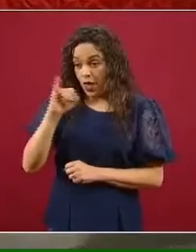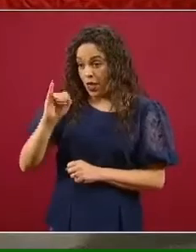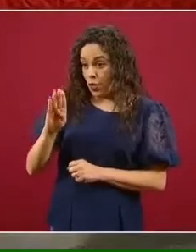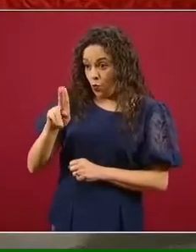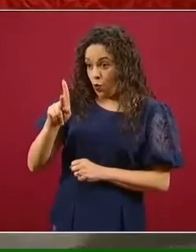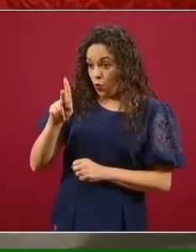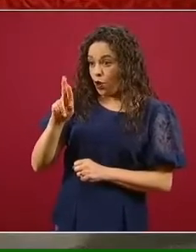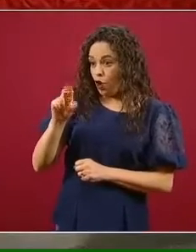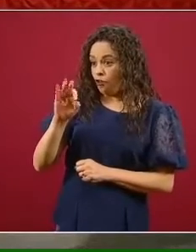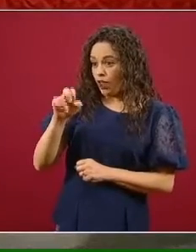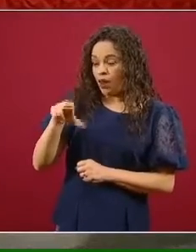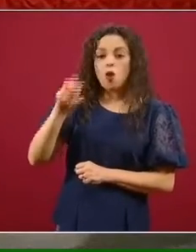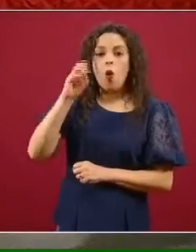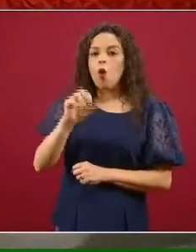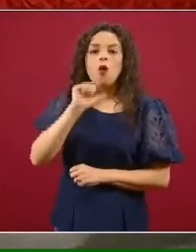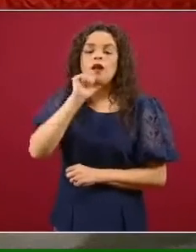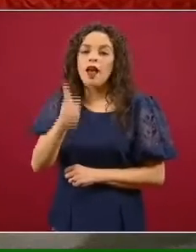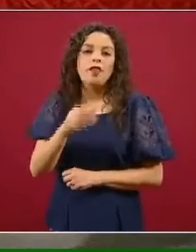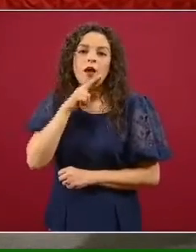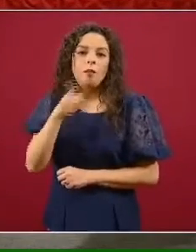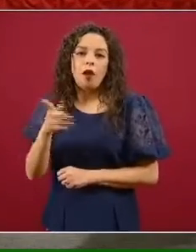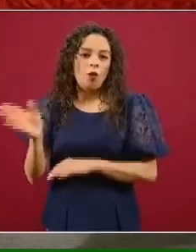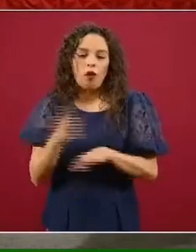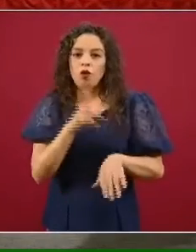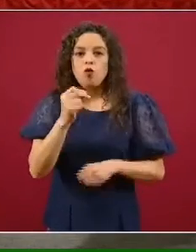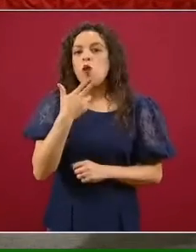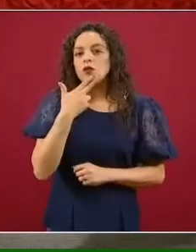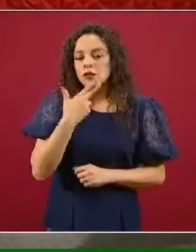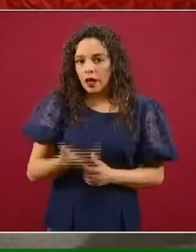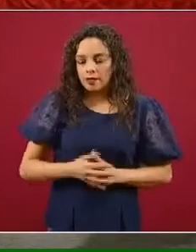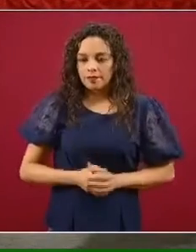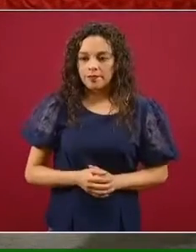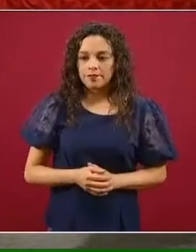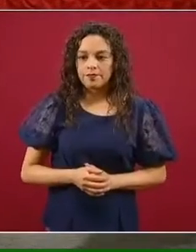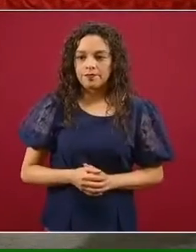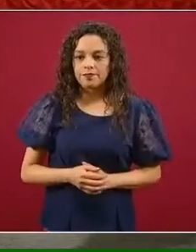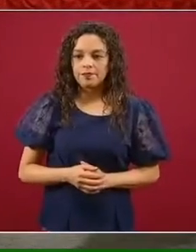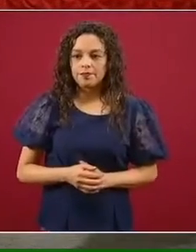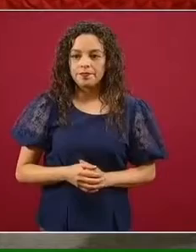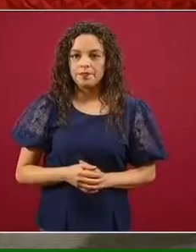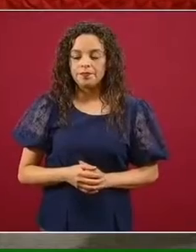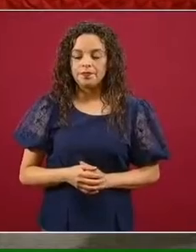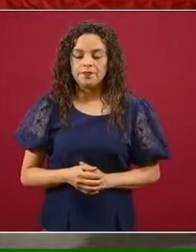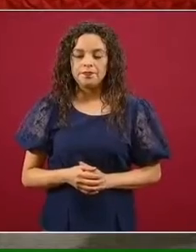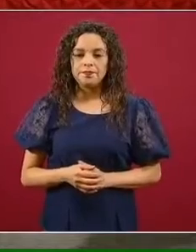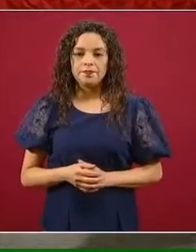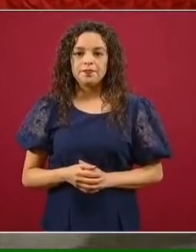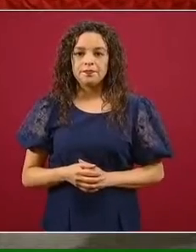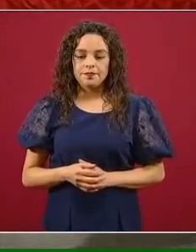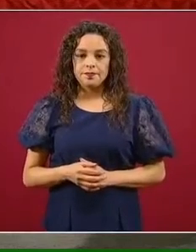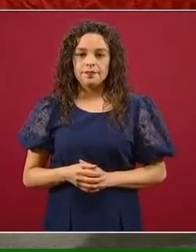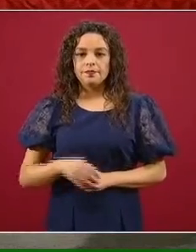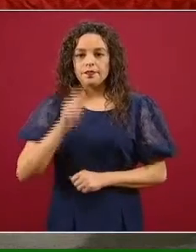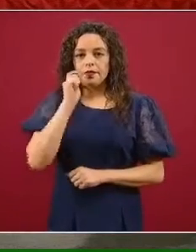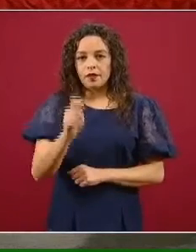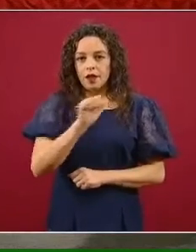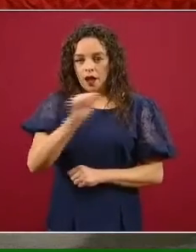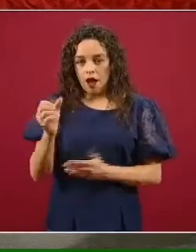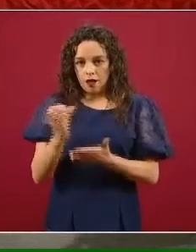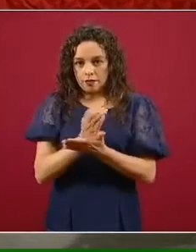Gracias. Vámonos con la segunda. Le pido a la doctora Aletzia si puede comentar. Sí, claro. Al final, el tratamiento que